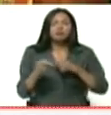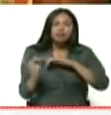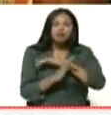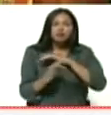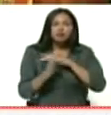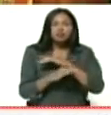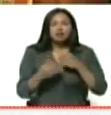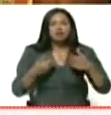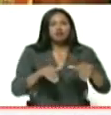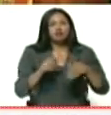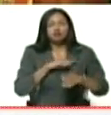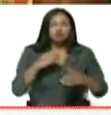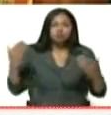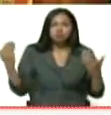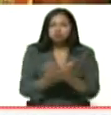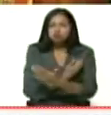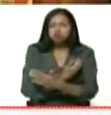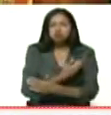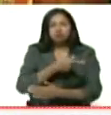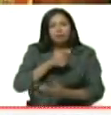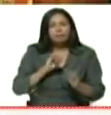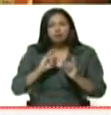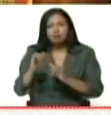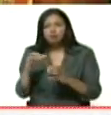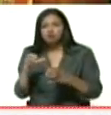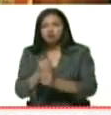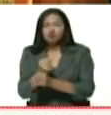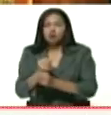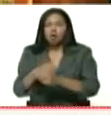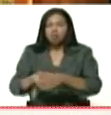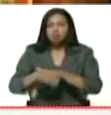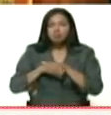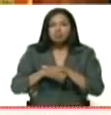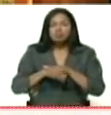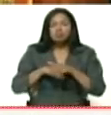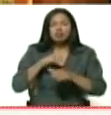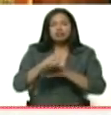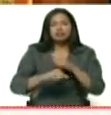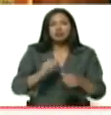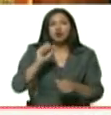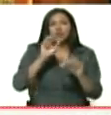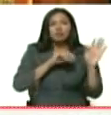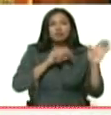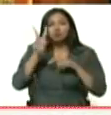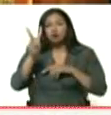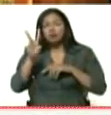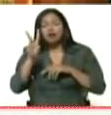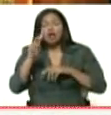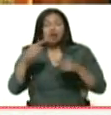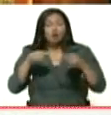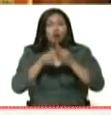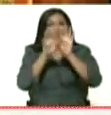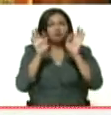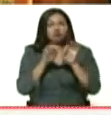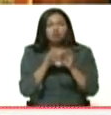fue despojado por el Imperio Británico en el siglo XIX. Es una causa nacional.